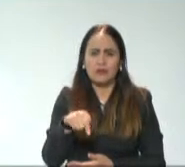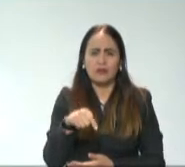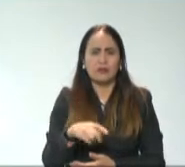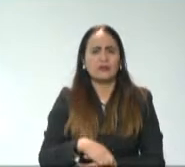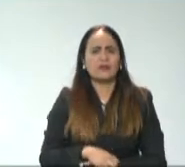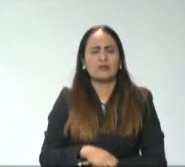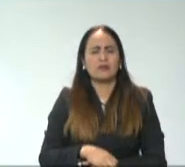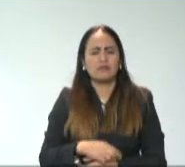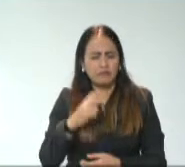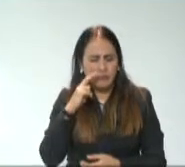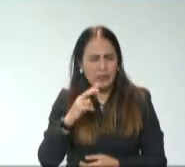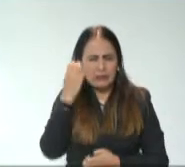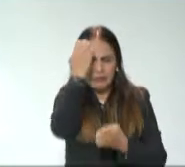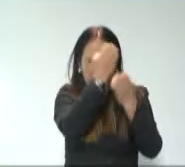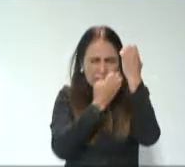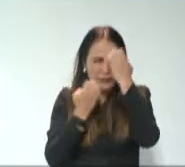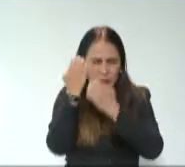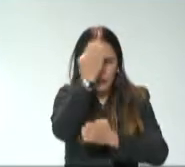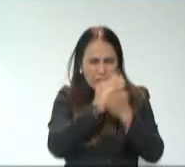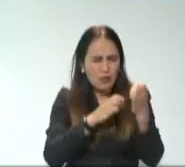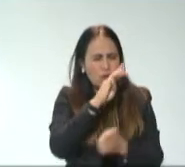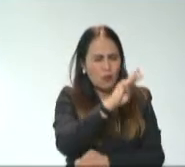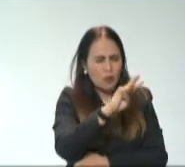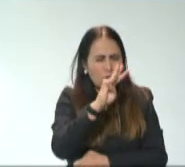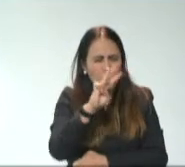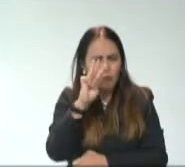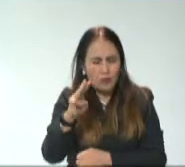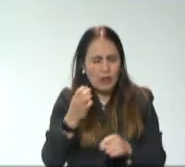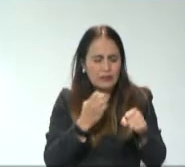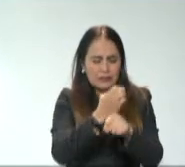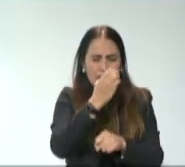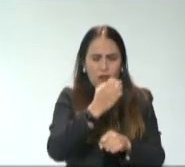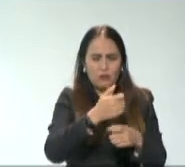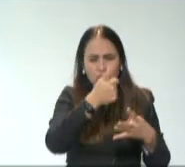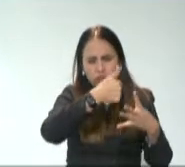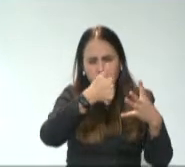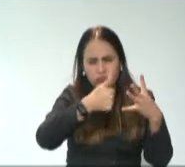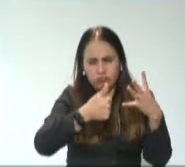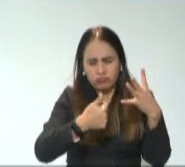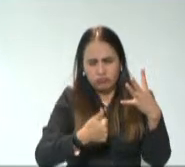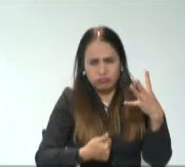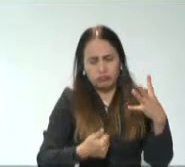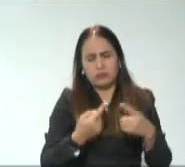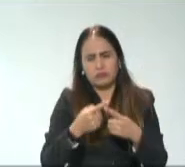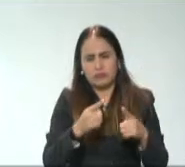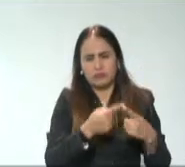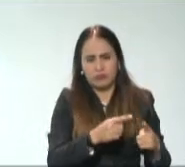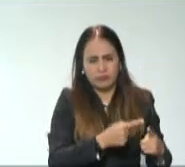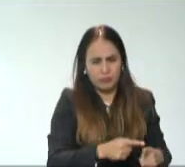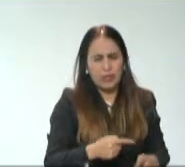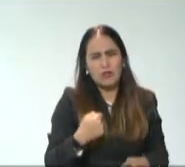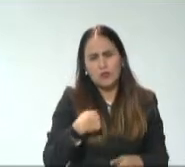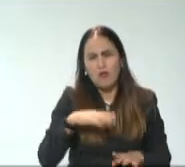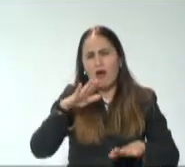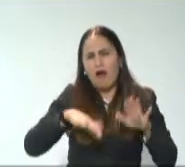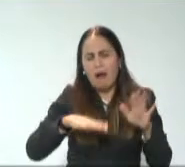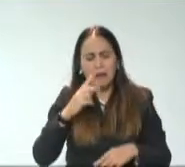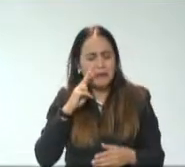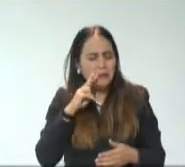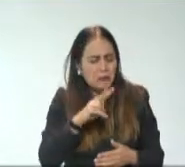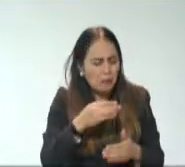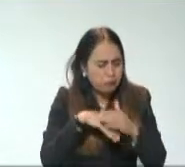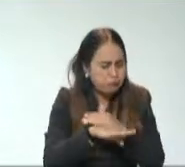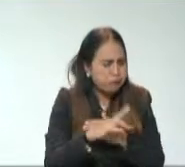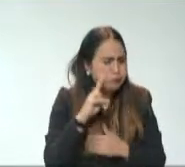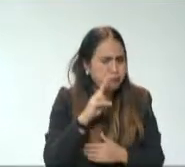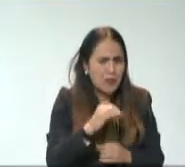todo un scouting Pues en todas las páginas de los estados pero yo yo personalmente de repente me meto y no no veo